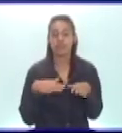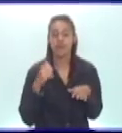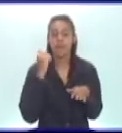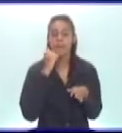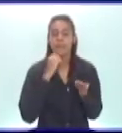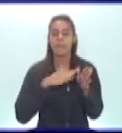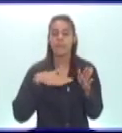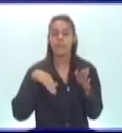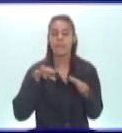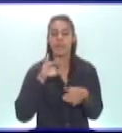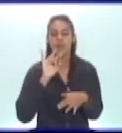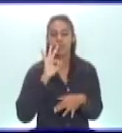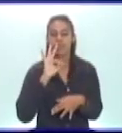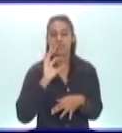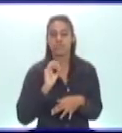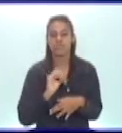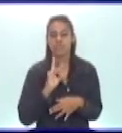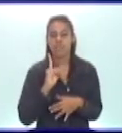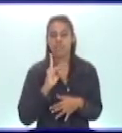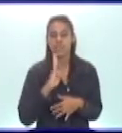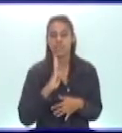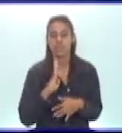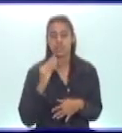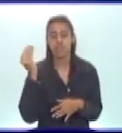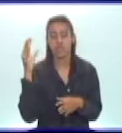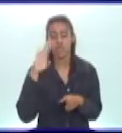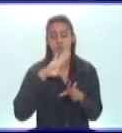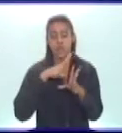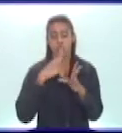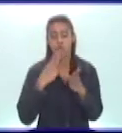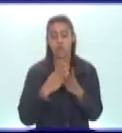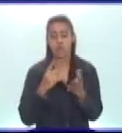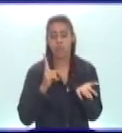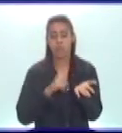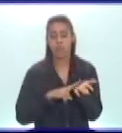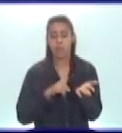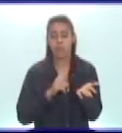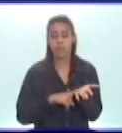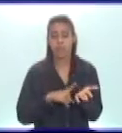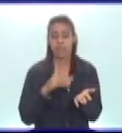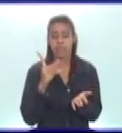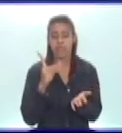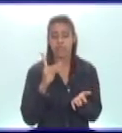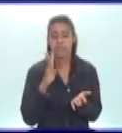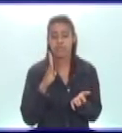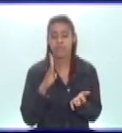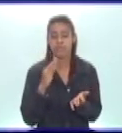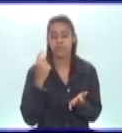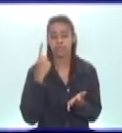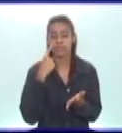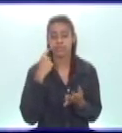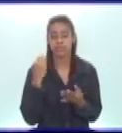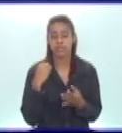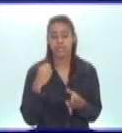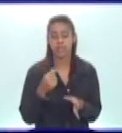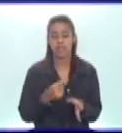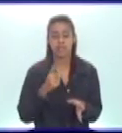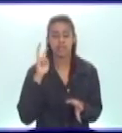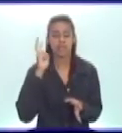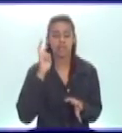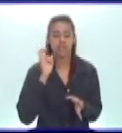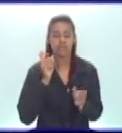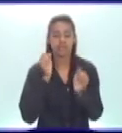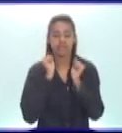de 80 decibeles. Todos nuestros papás conocen que decibel es la unidad en la que se mide la intensidad del